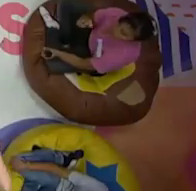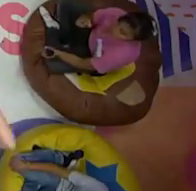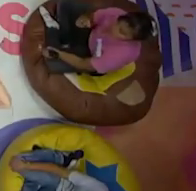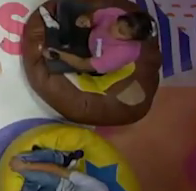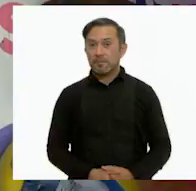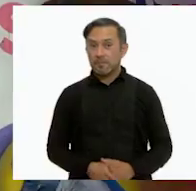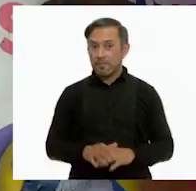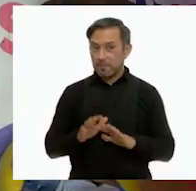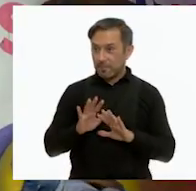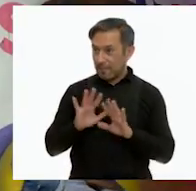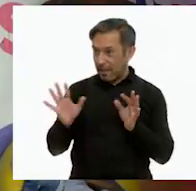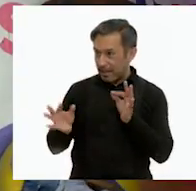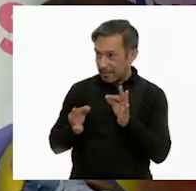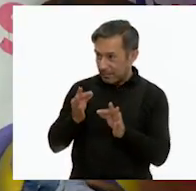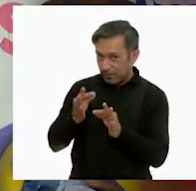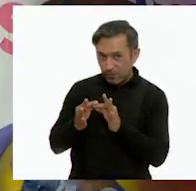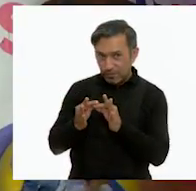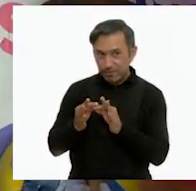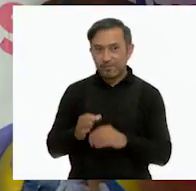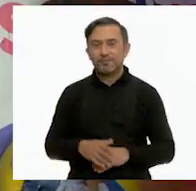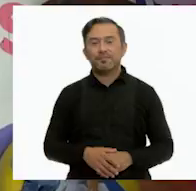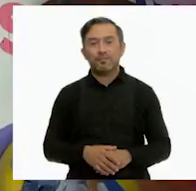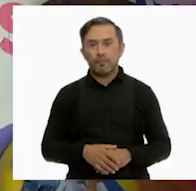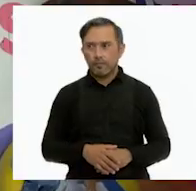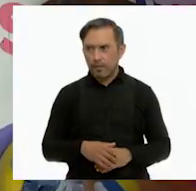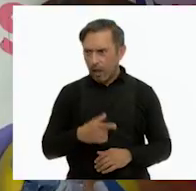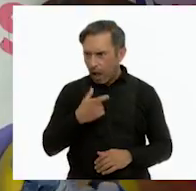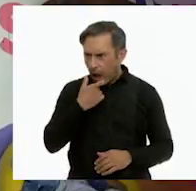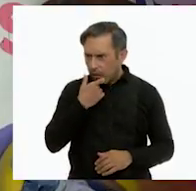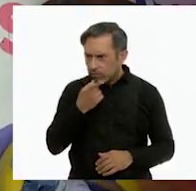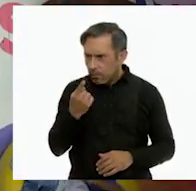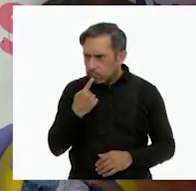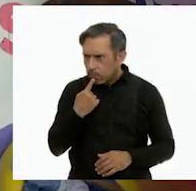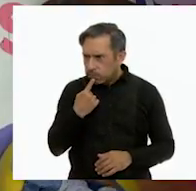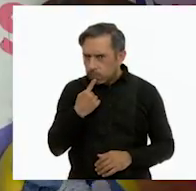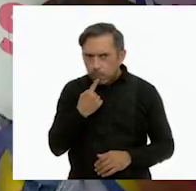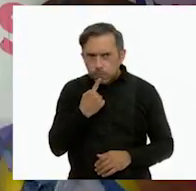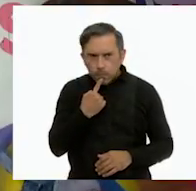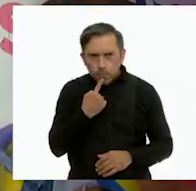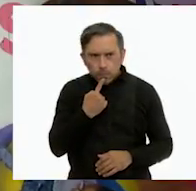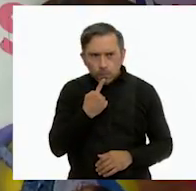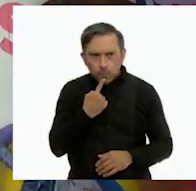¿Listos? ¿Están comiendo galletas?